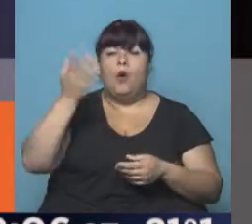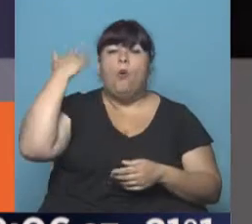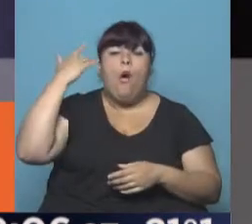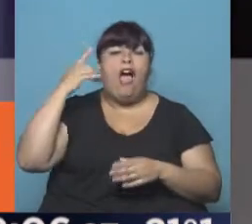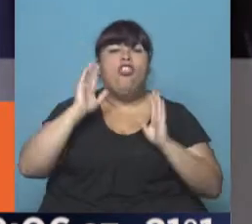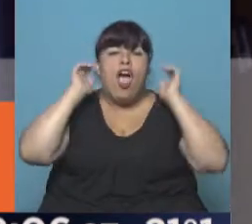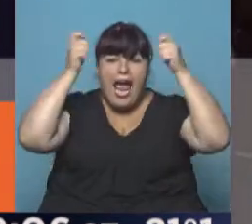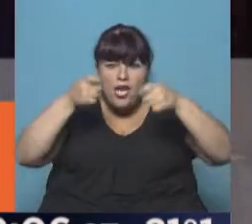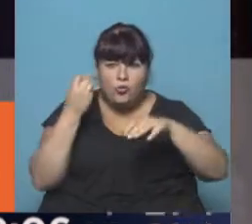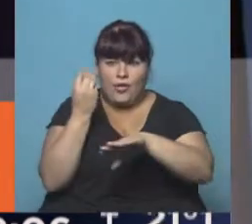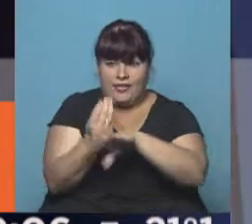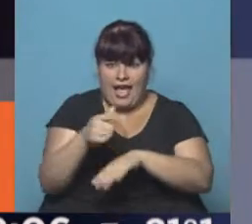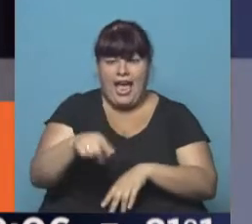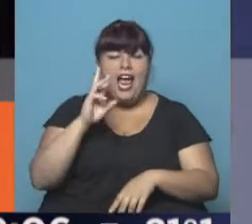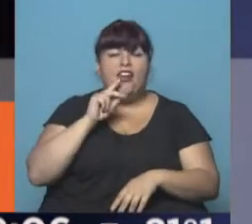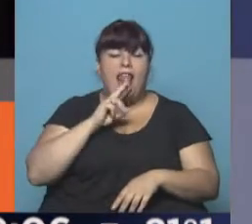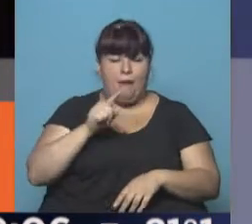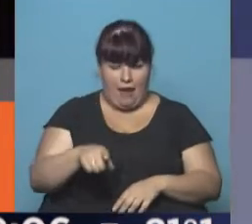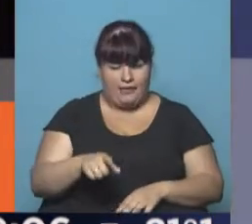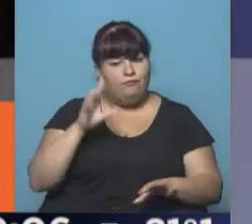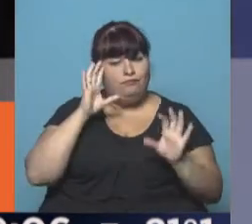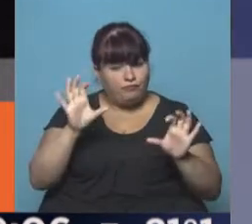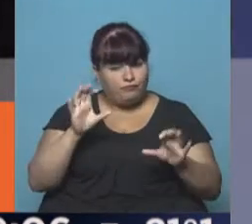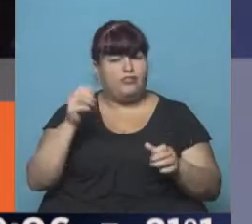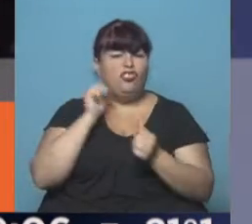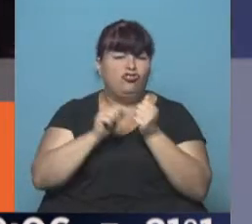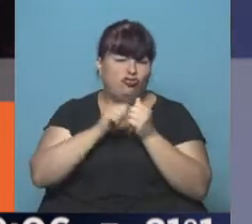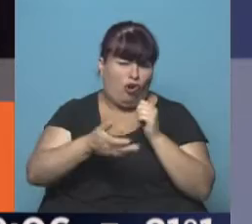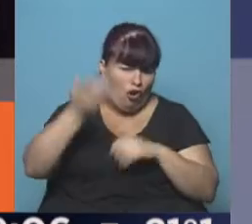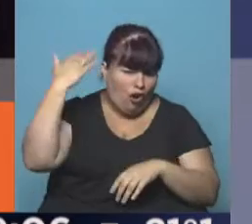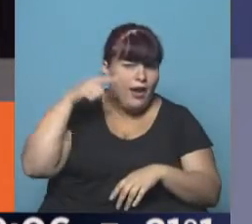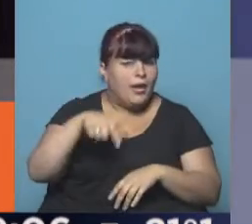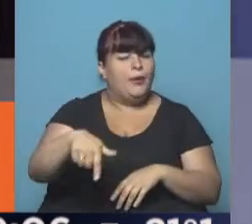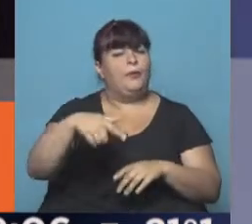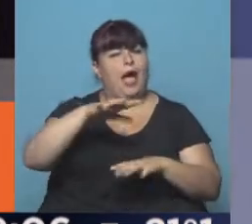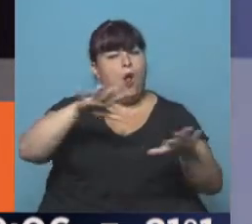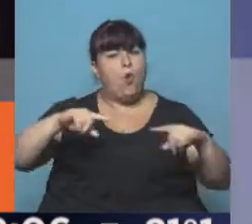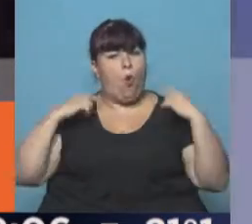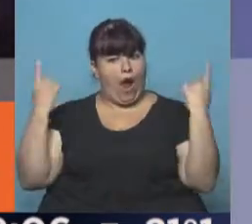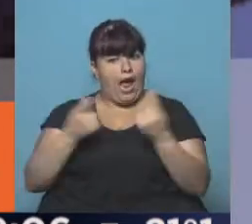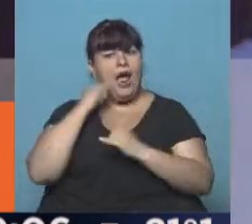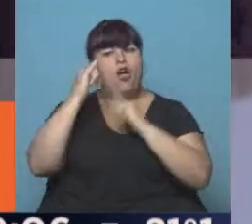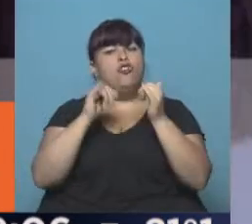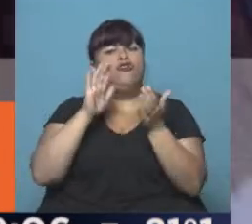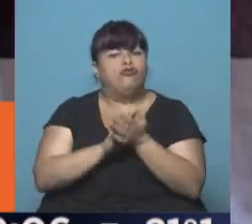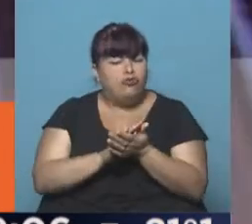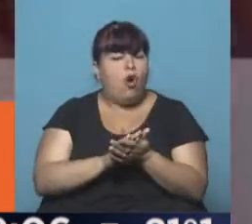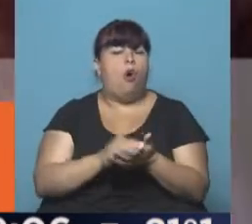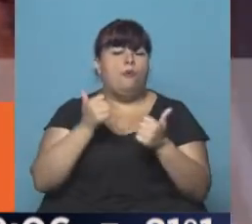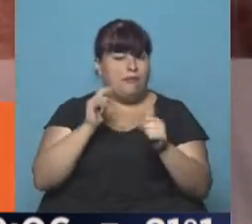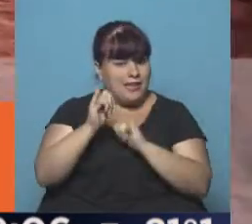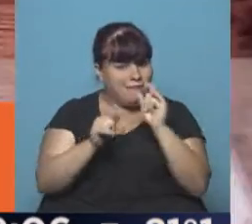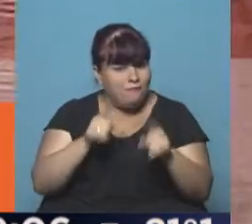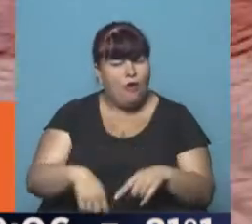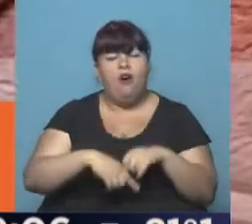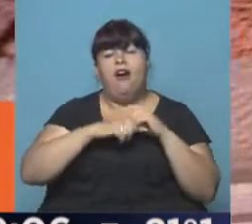los jesuitas estaban aquí en el Río de la Plata. Recordemos esta larga historia, este va a ser el marco arquitectónico para hablar de lo que tan bien adelantaste,